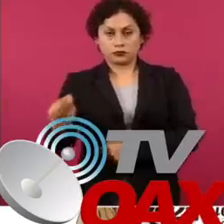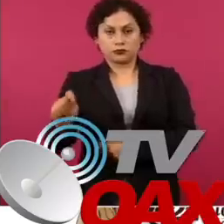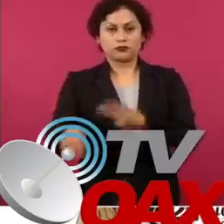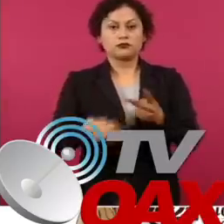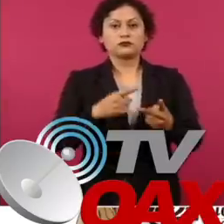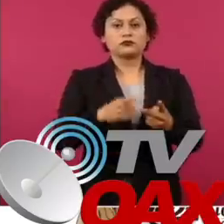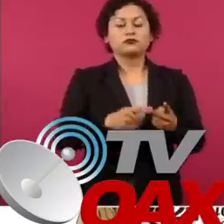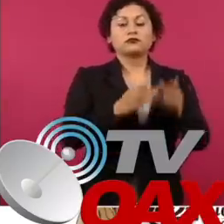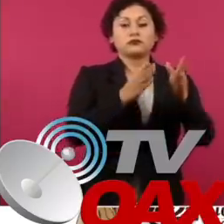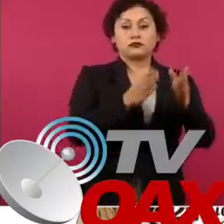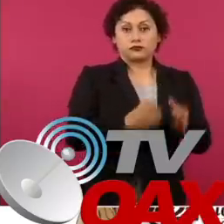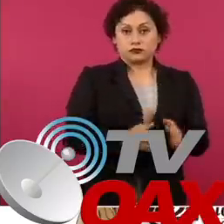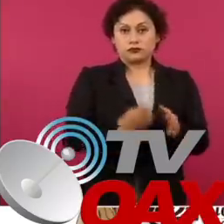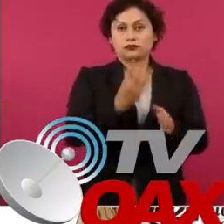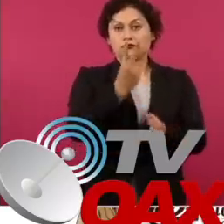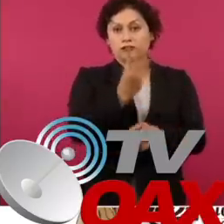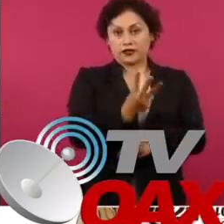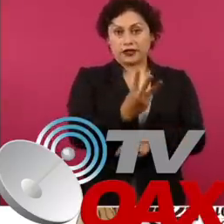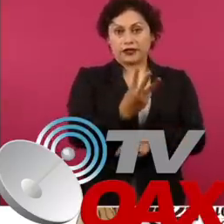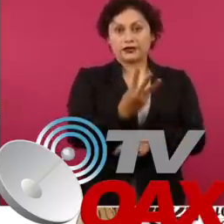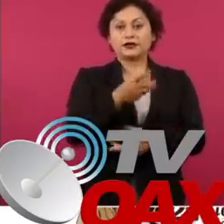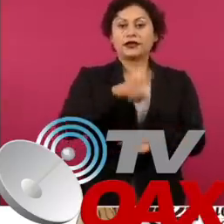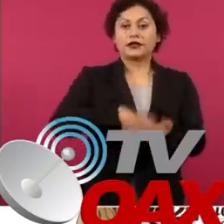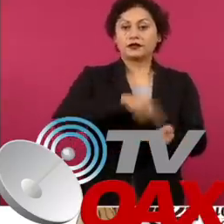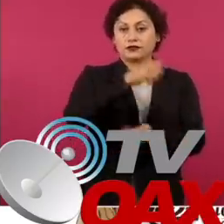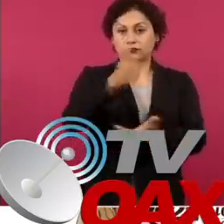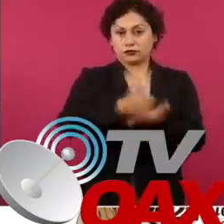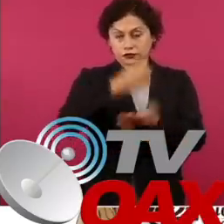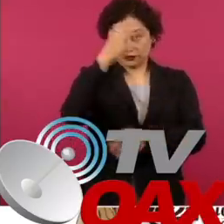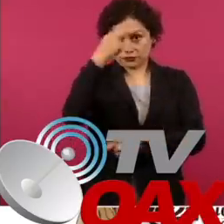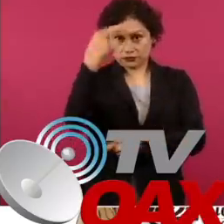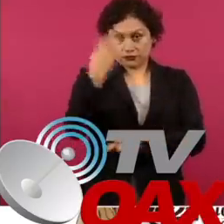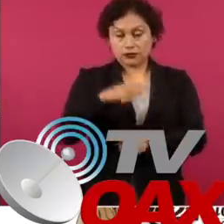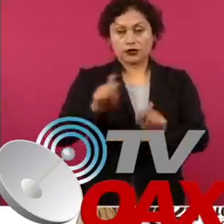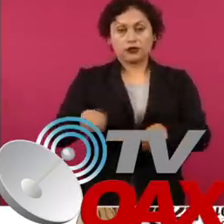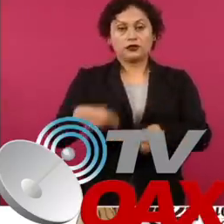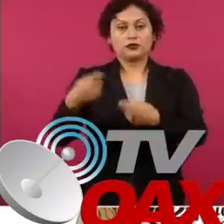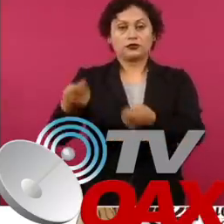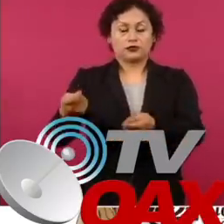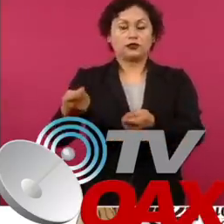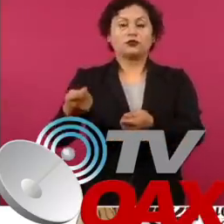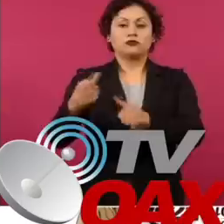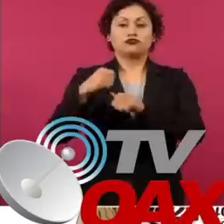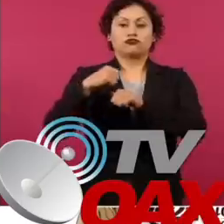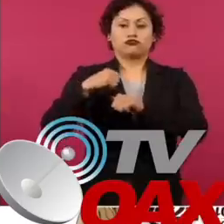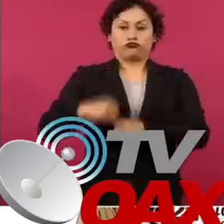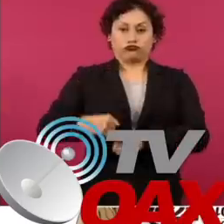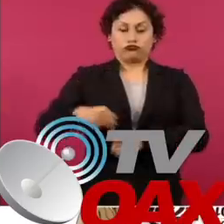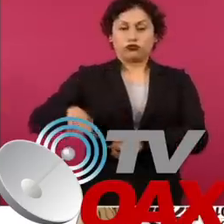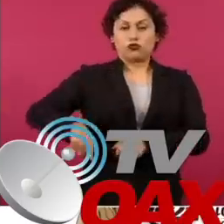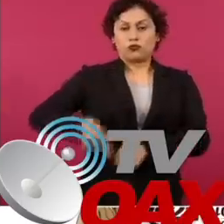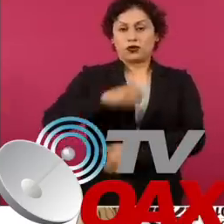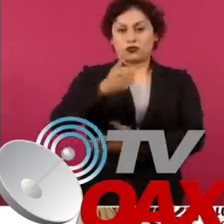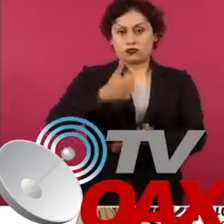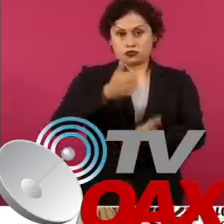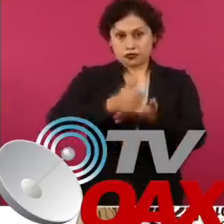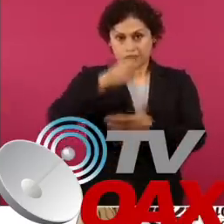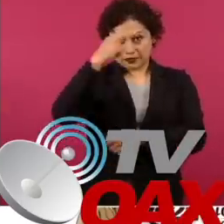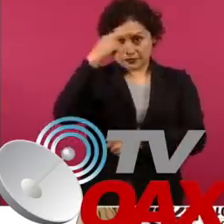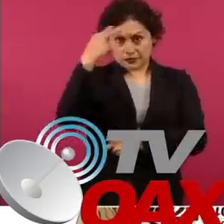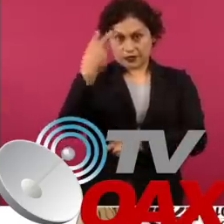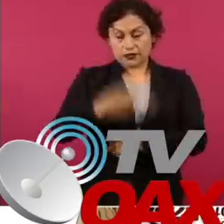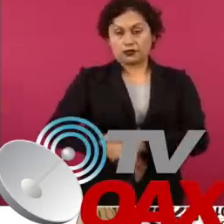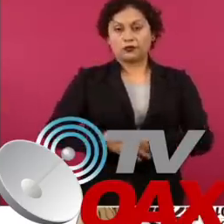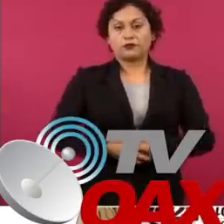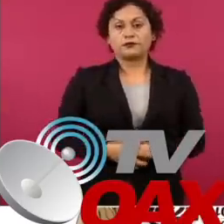tramo 3, que corresponde al tramo de la Ciudad de México, está en construcción por parte del gobierno de la Ciudad de México.